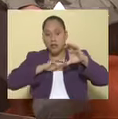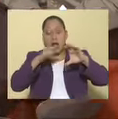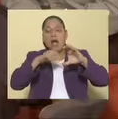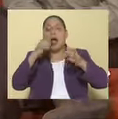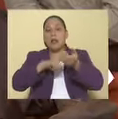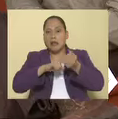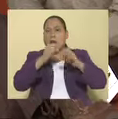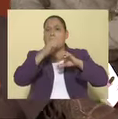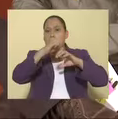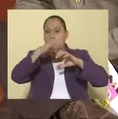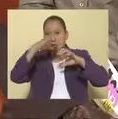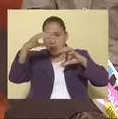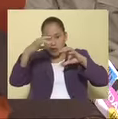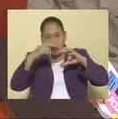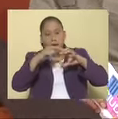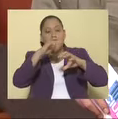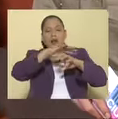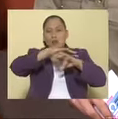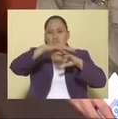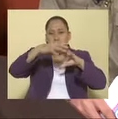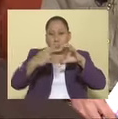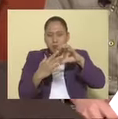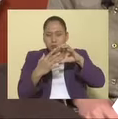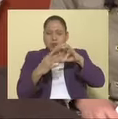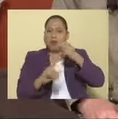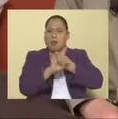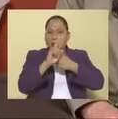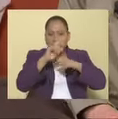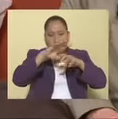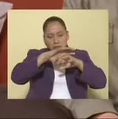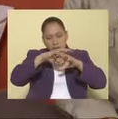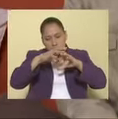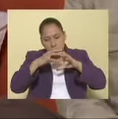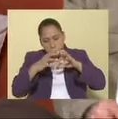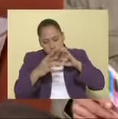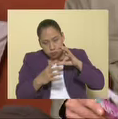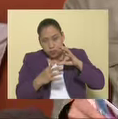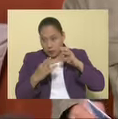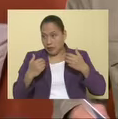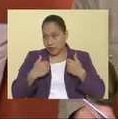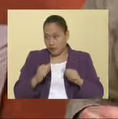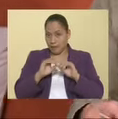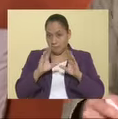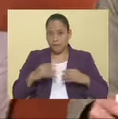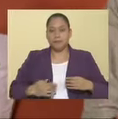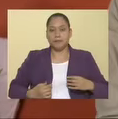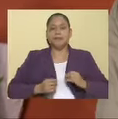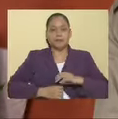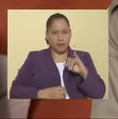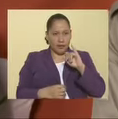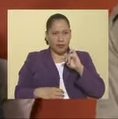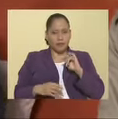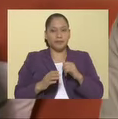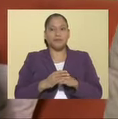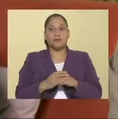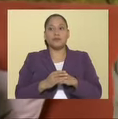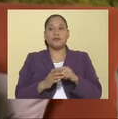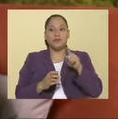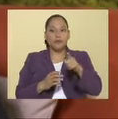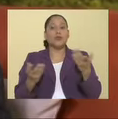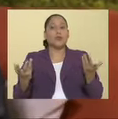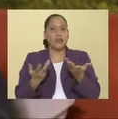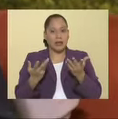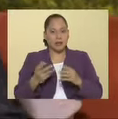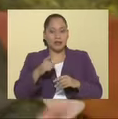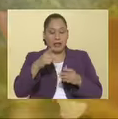brilla. ¿Qué es lo que hay que hacer entonces? Pero hasta aquí vamos claros. Sí. Entonces, ¿qué hay que hacer? Lo que tenemos que hacer es